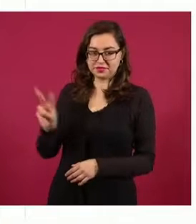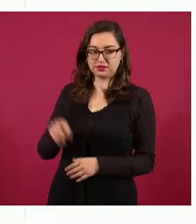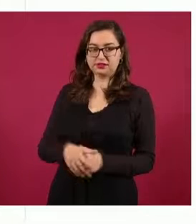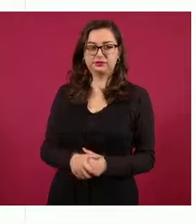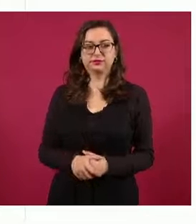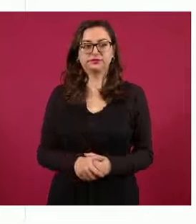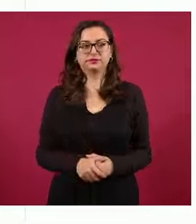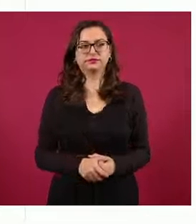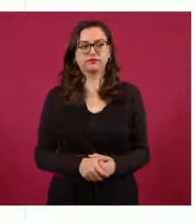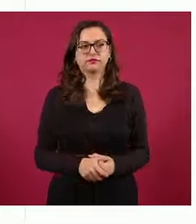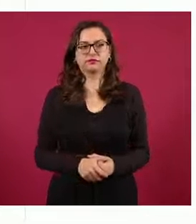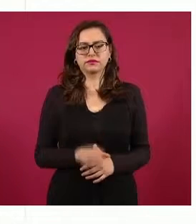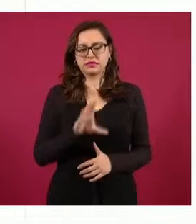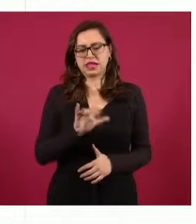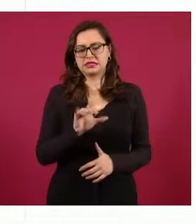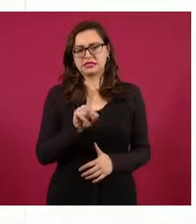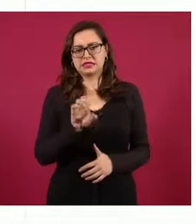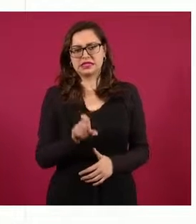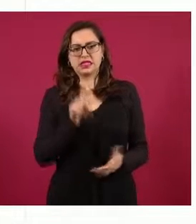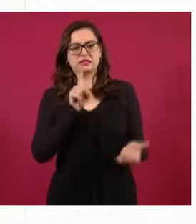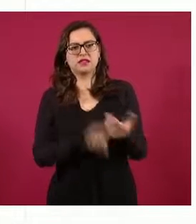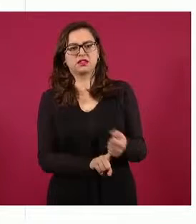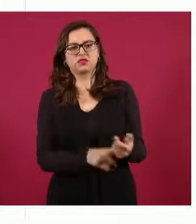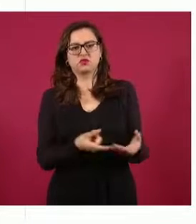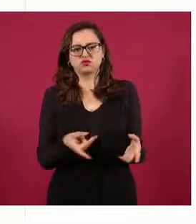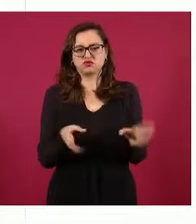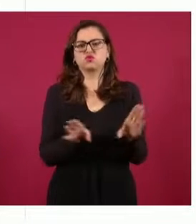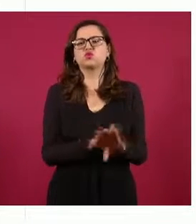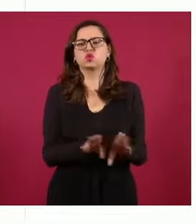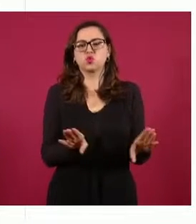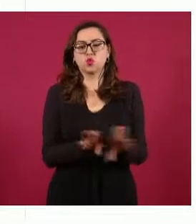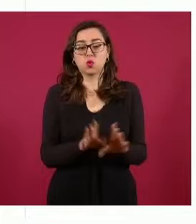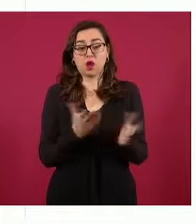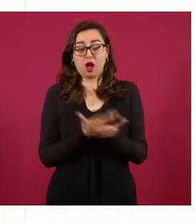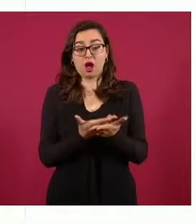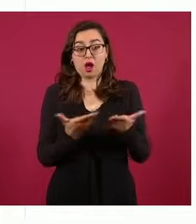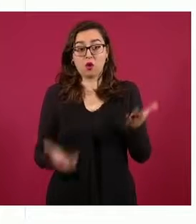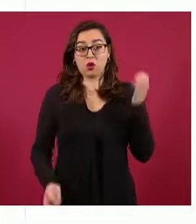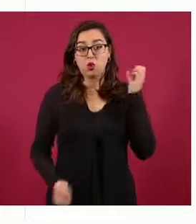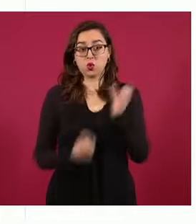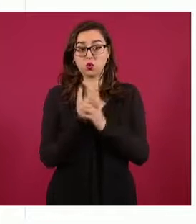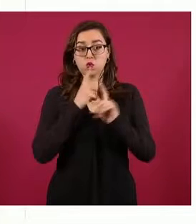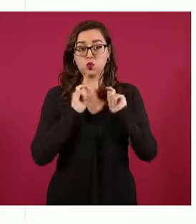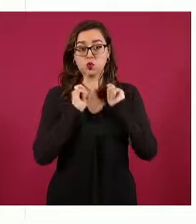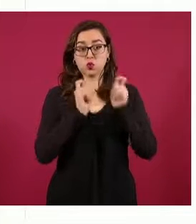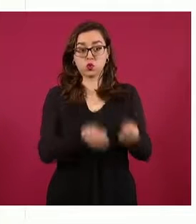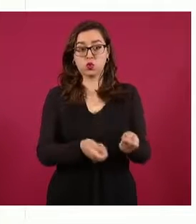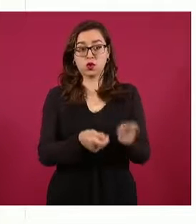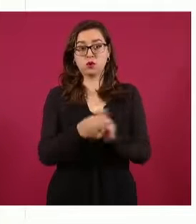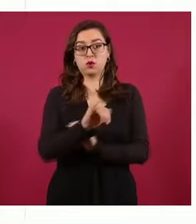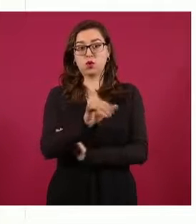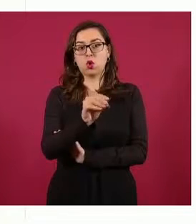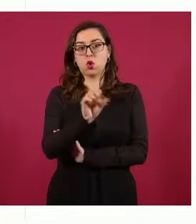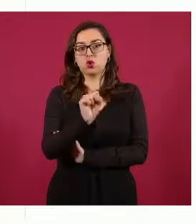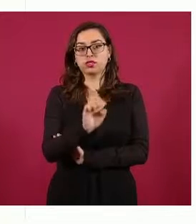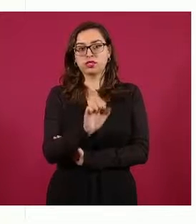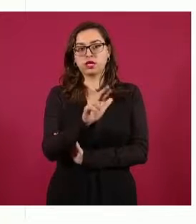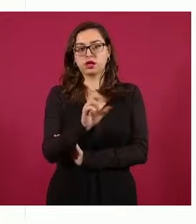¿Y cómo van las cosas en el CIDE con la administración de José Romero Tella Hechi?